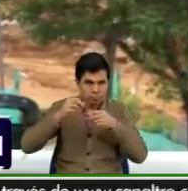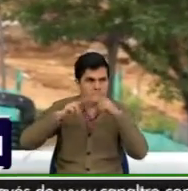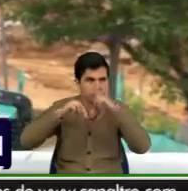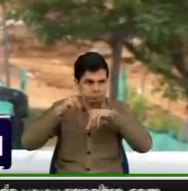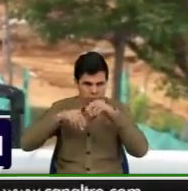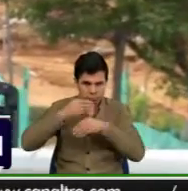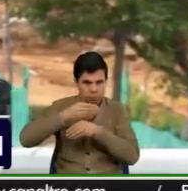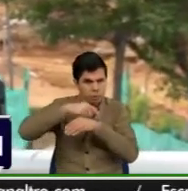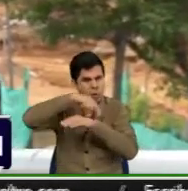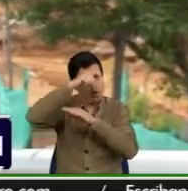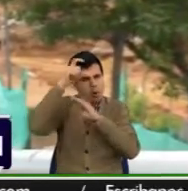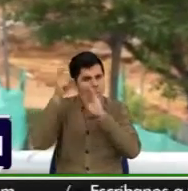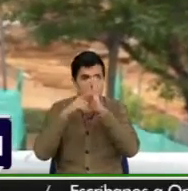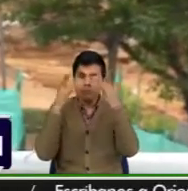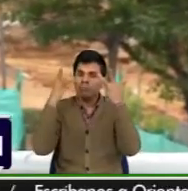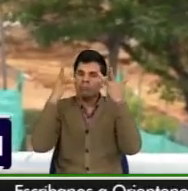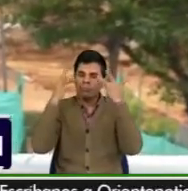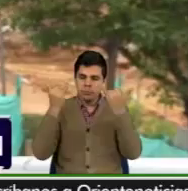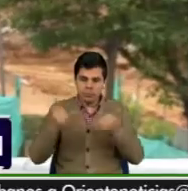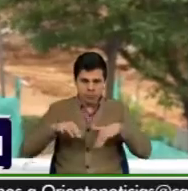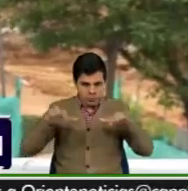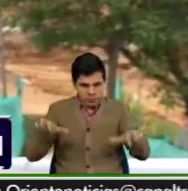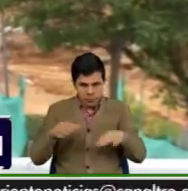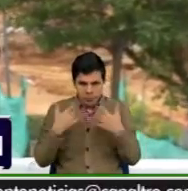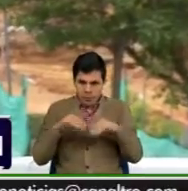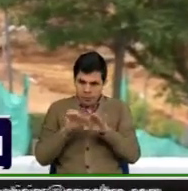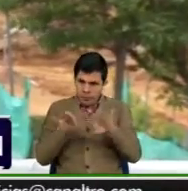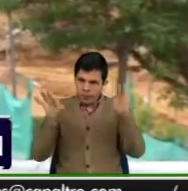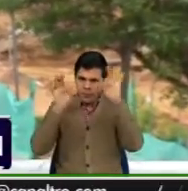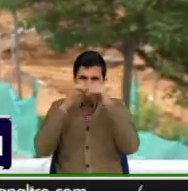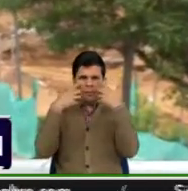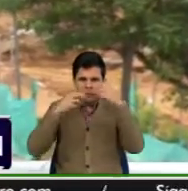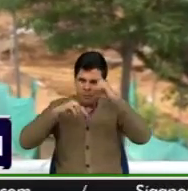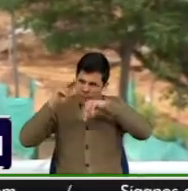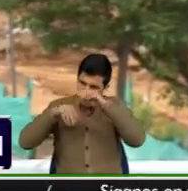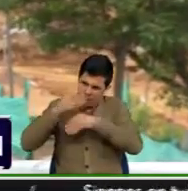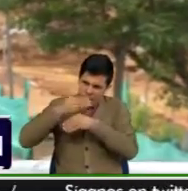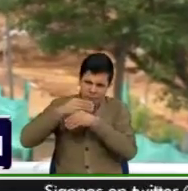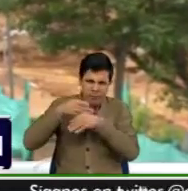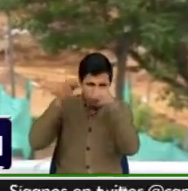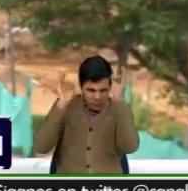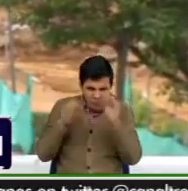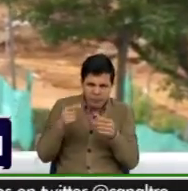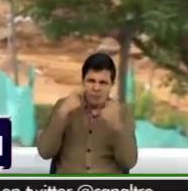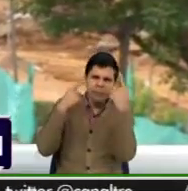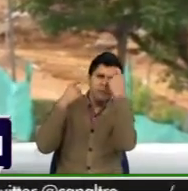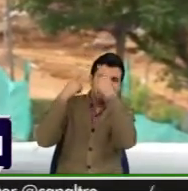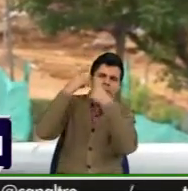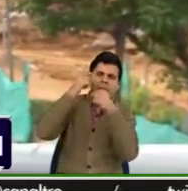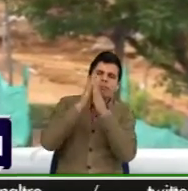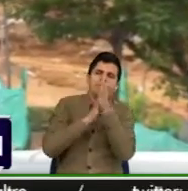tal vez la obra más importante que en este momento hay de movilidad de la capital santandereana, se mantiene toda